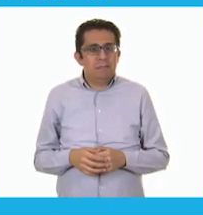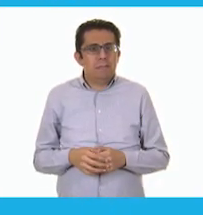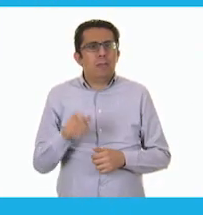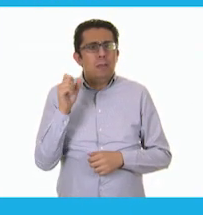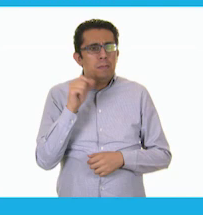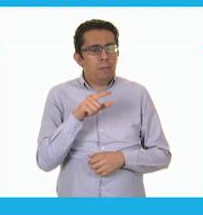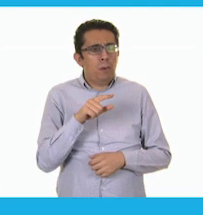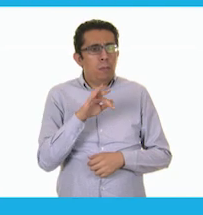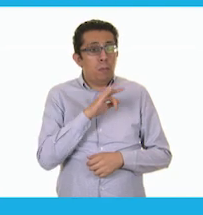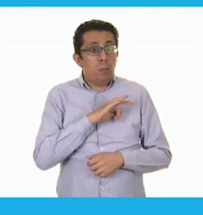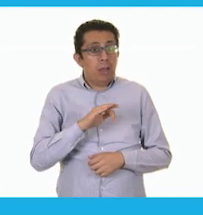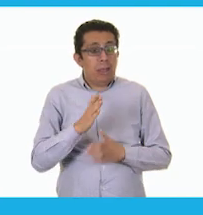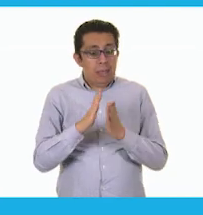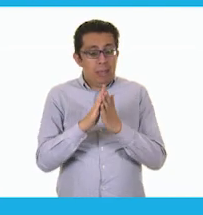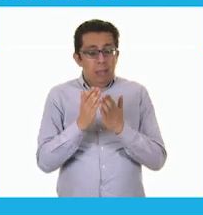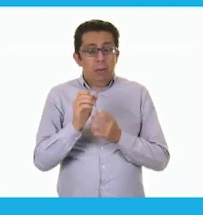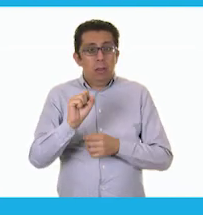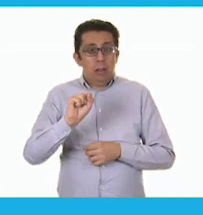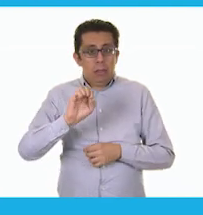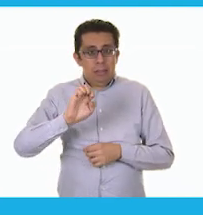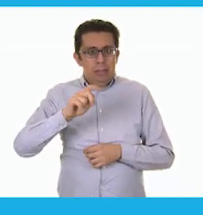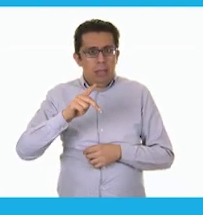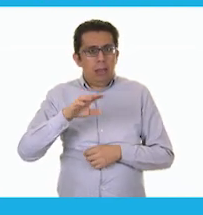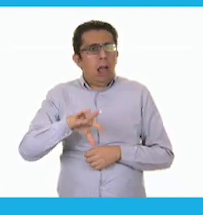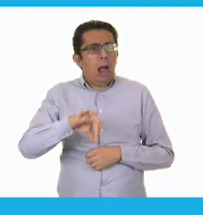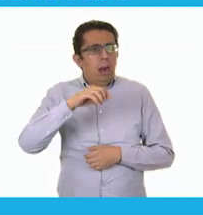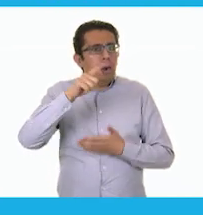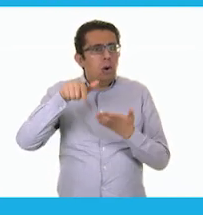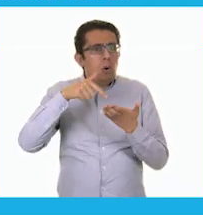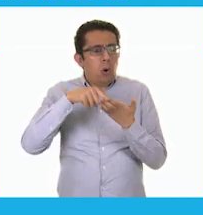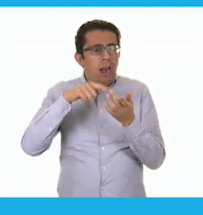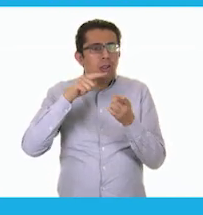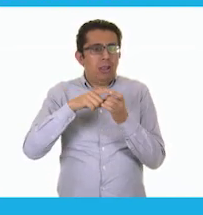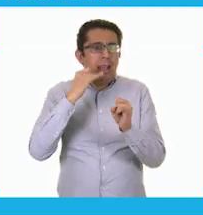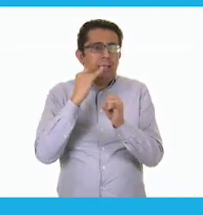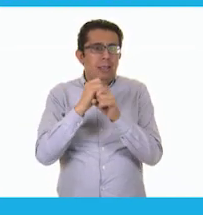También puedes encontrar los libros de texto en la página